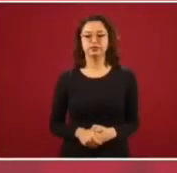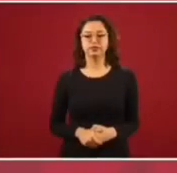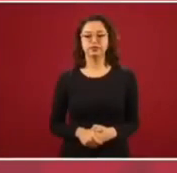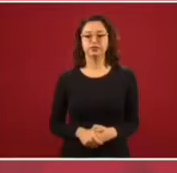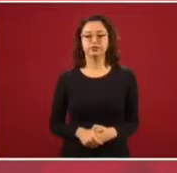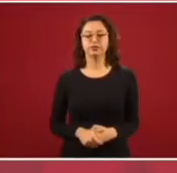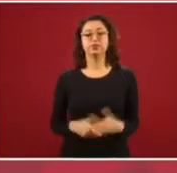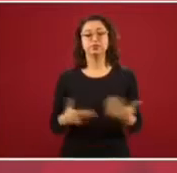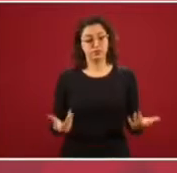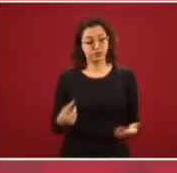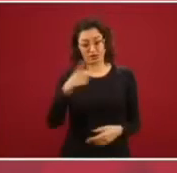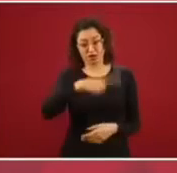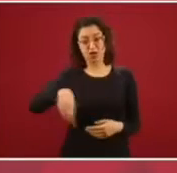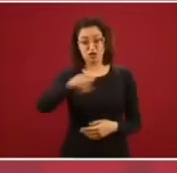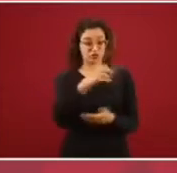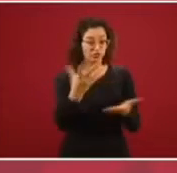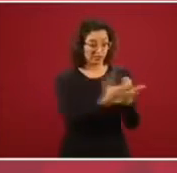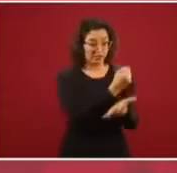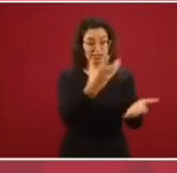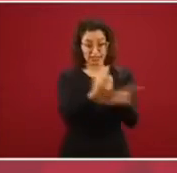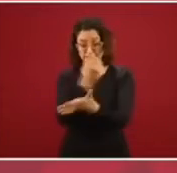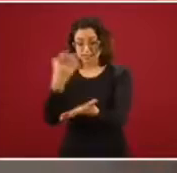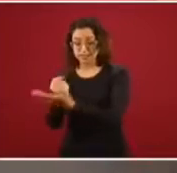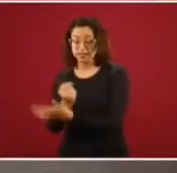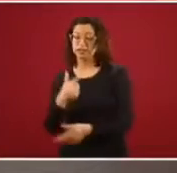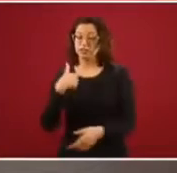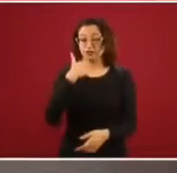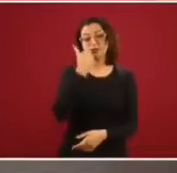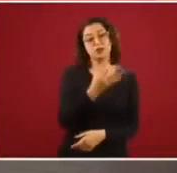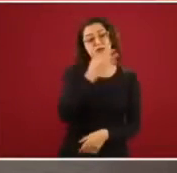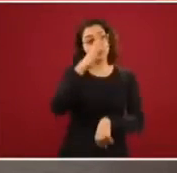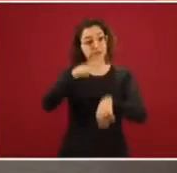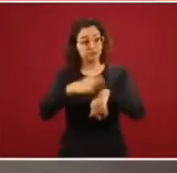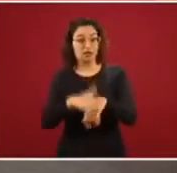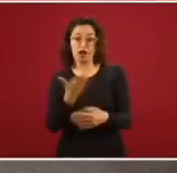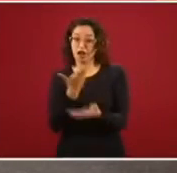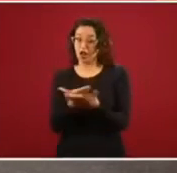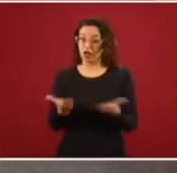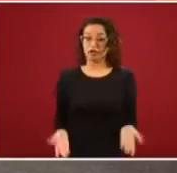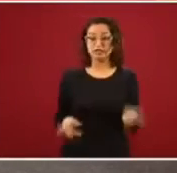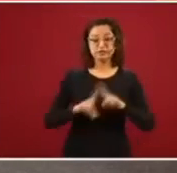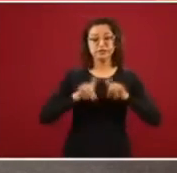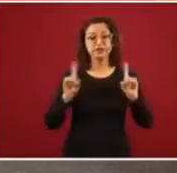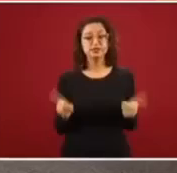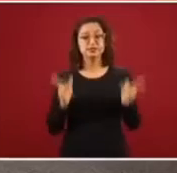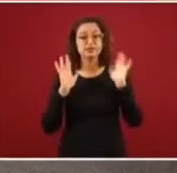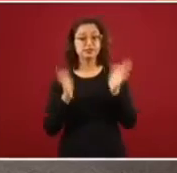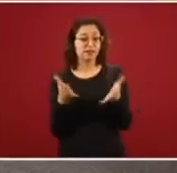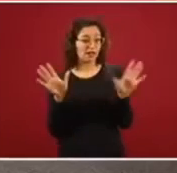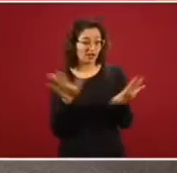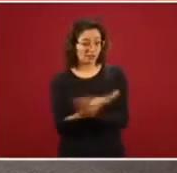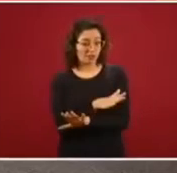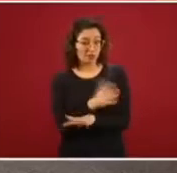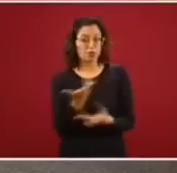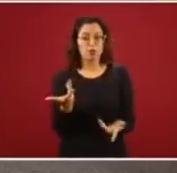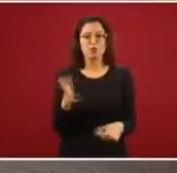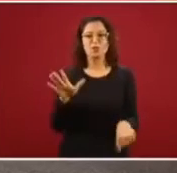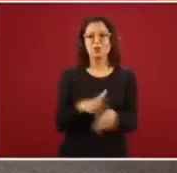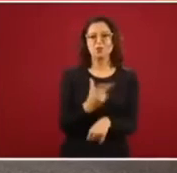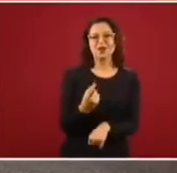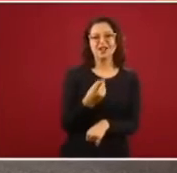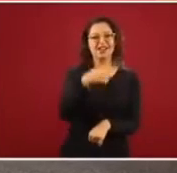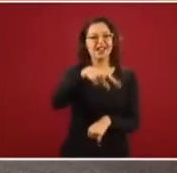para decirles esto ya cambio saben que las empresas contratistas tenían más abogados que